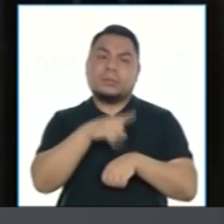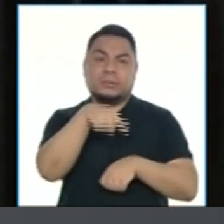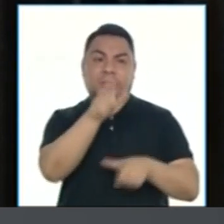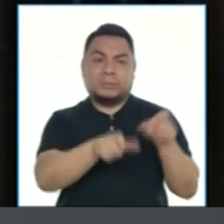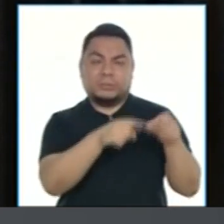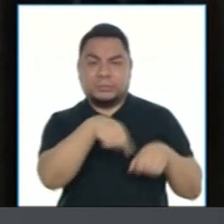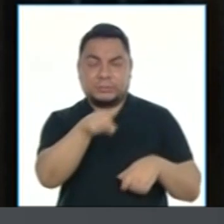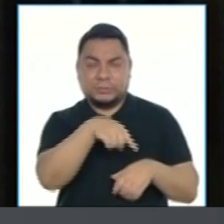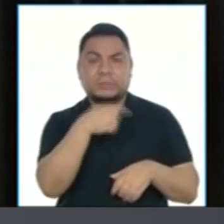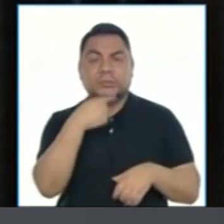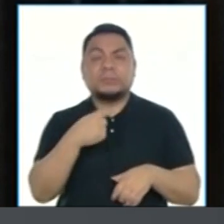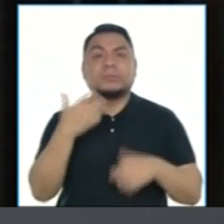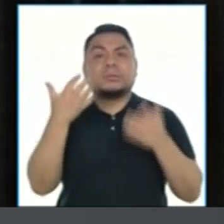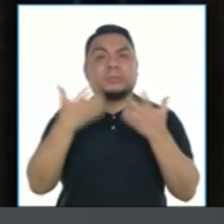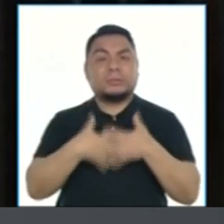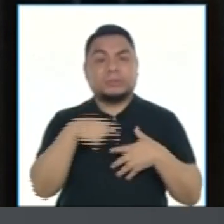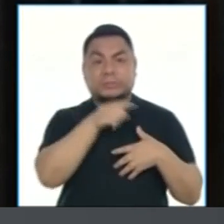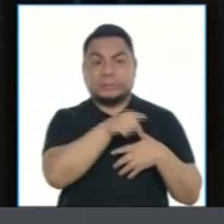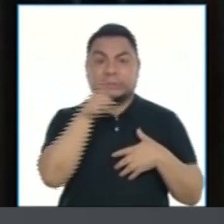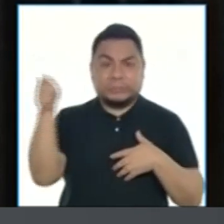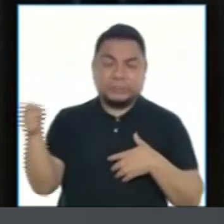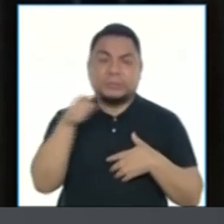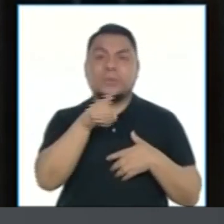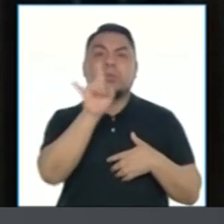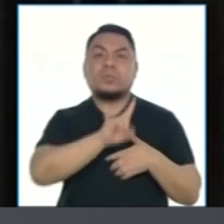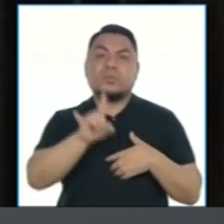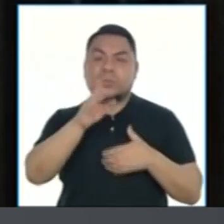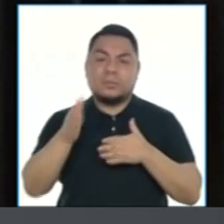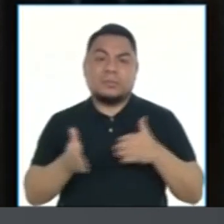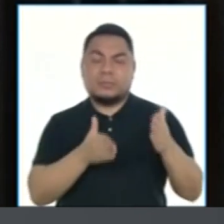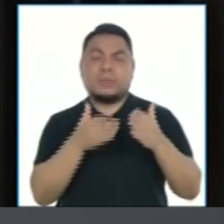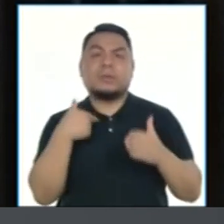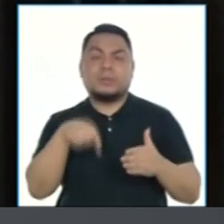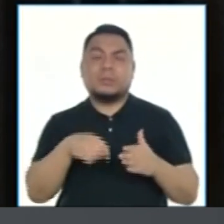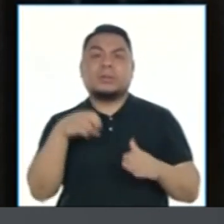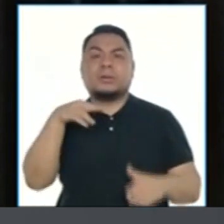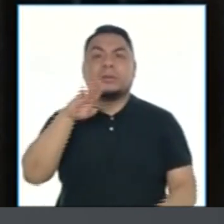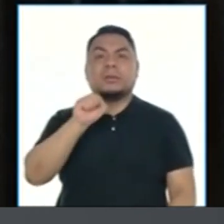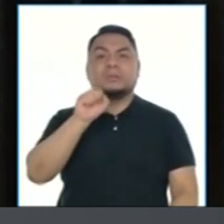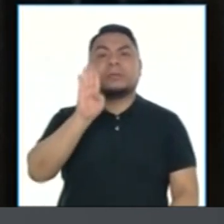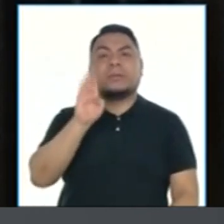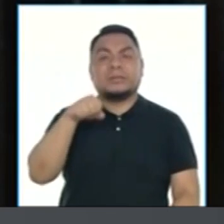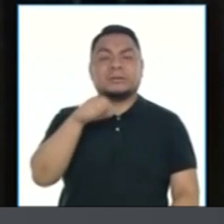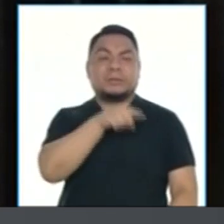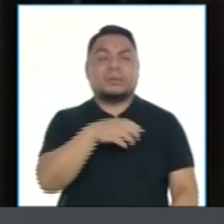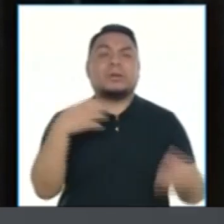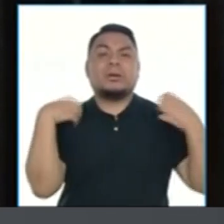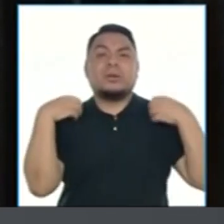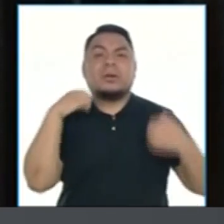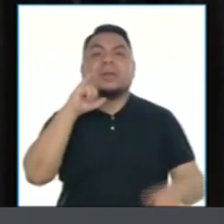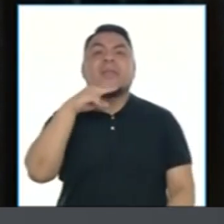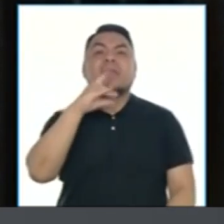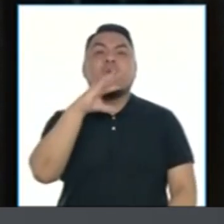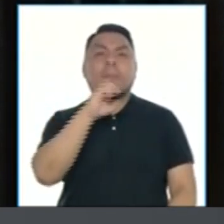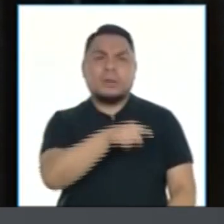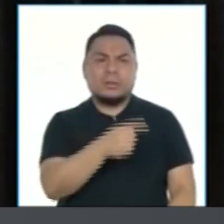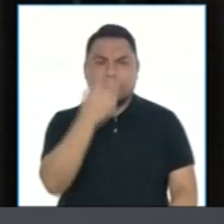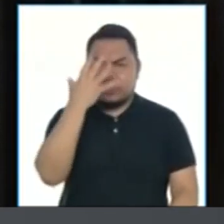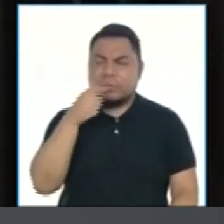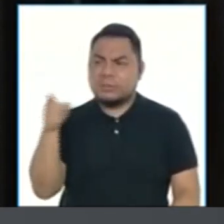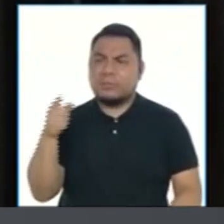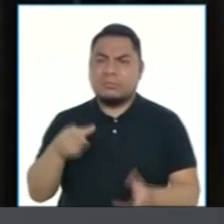clientes de las entidades financieras a que utilicen los mecanismos que provee la SBS y Indecopi en el caso que hubieran